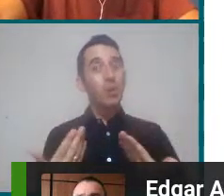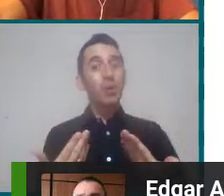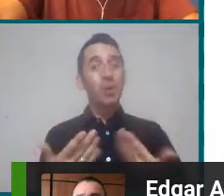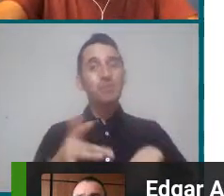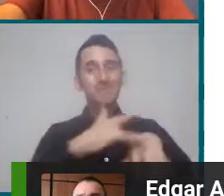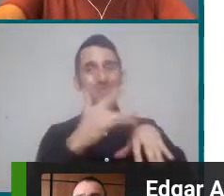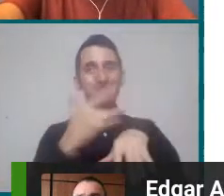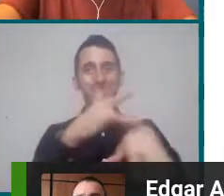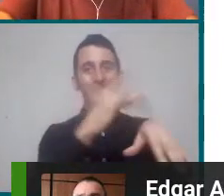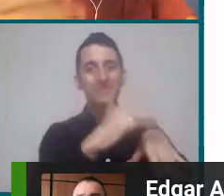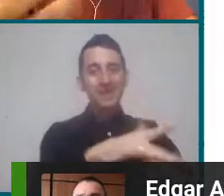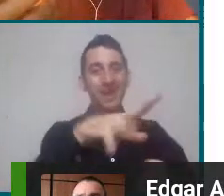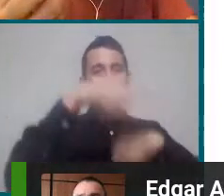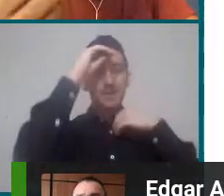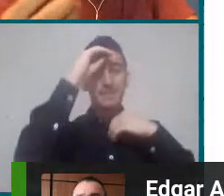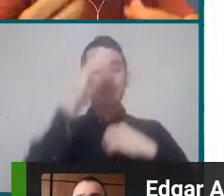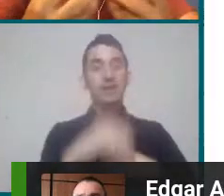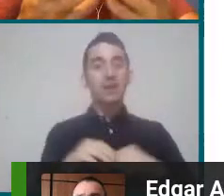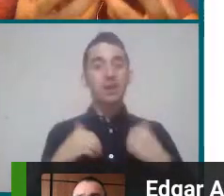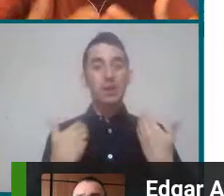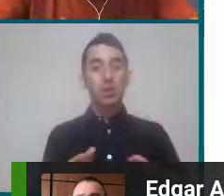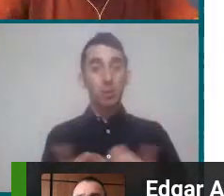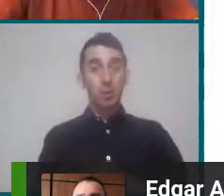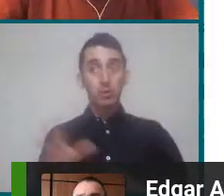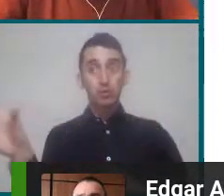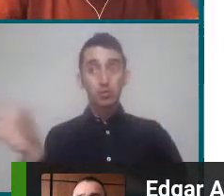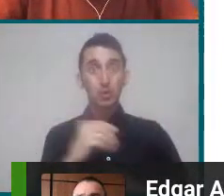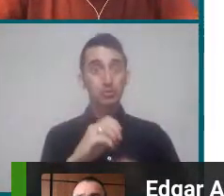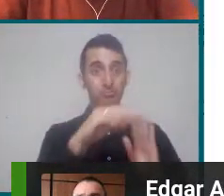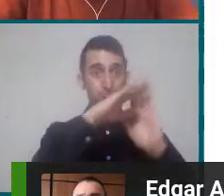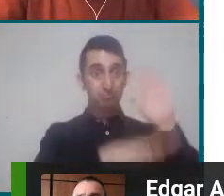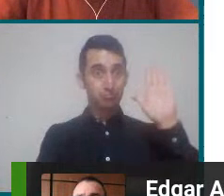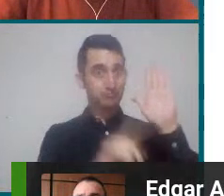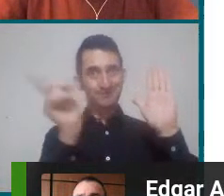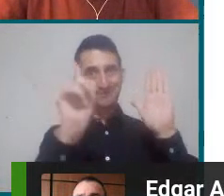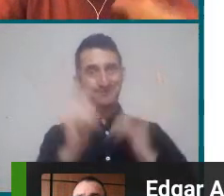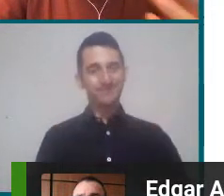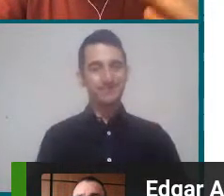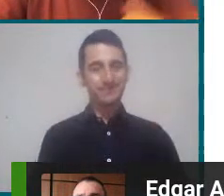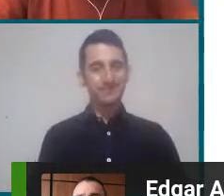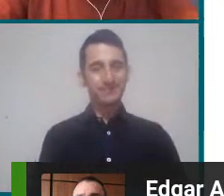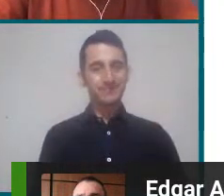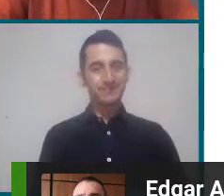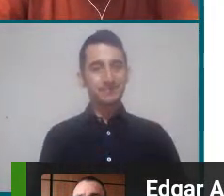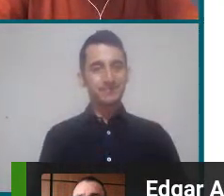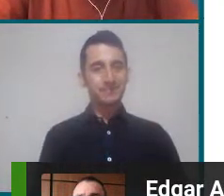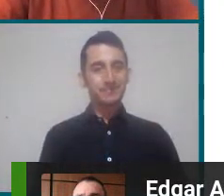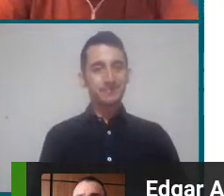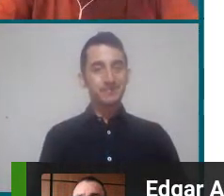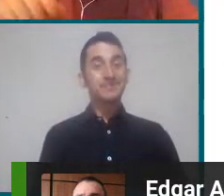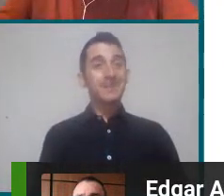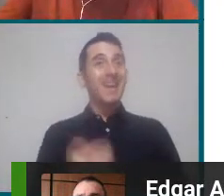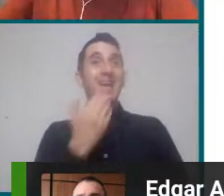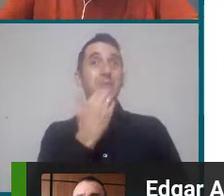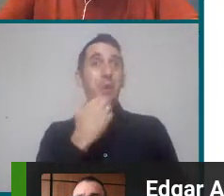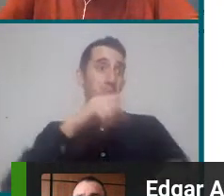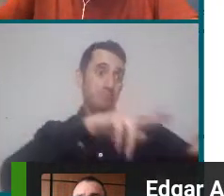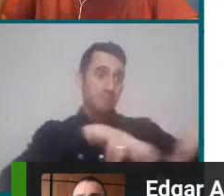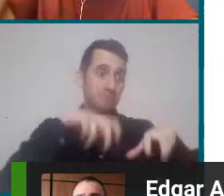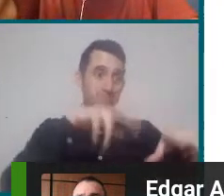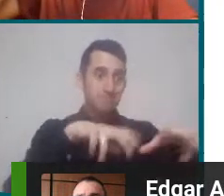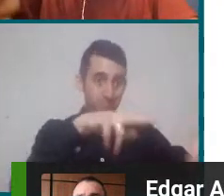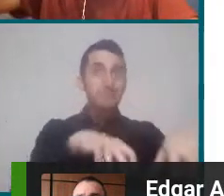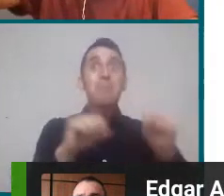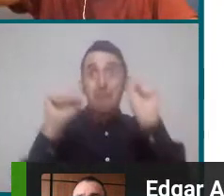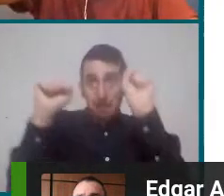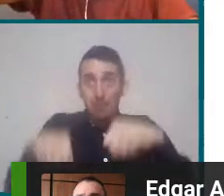otros aprendizajes que no están todos, digamos, en los currículum. O lo que tú decías de ir a una huerta. Claro que sí, claro